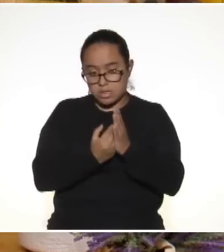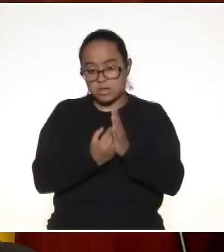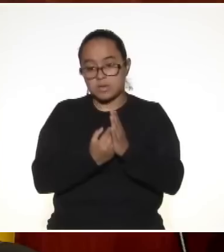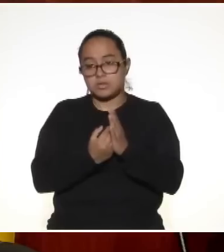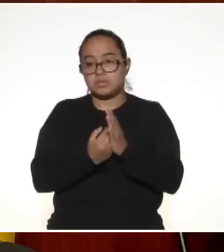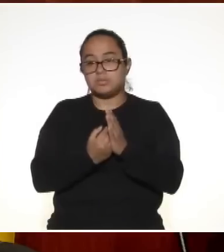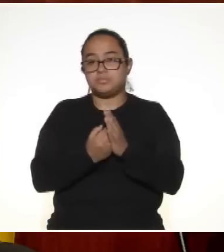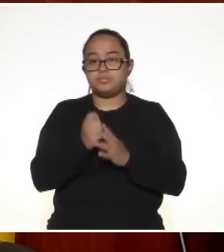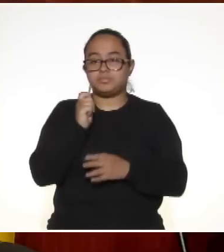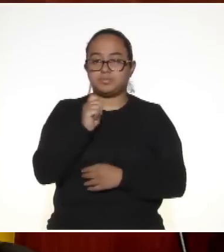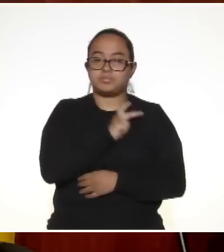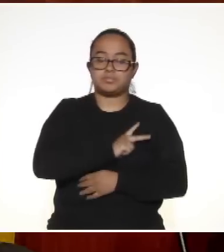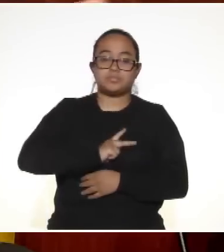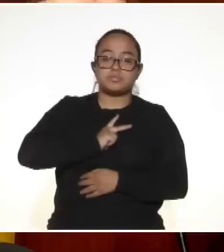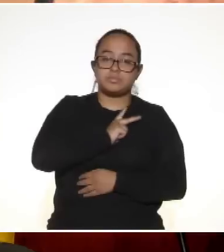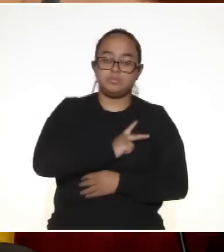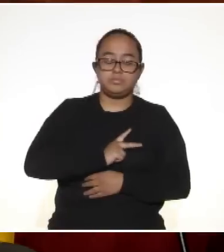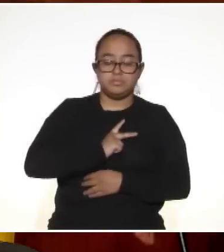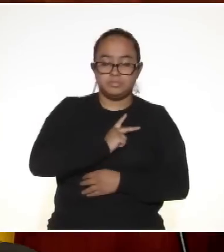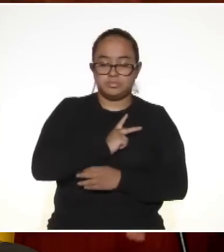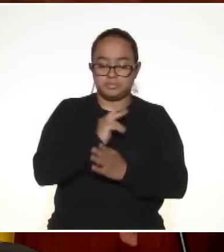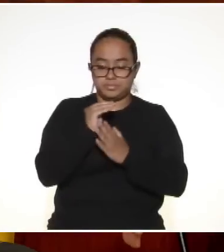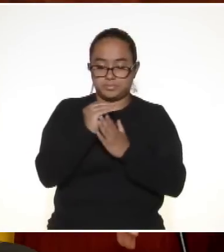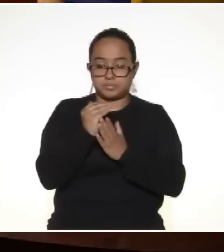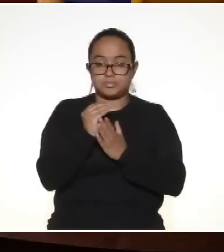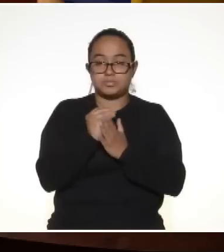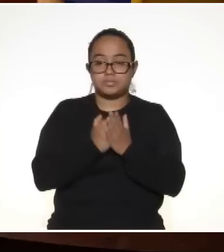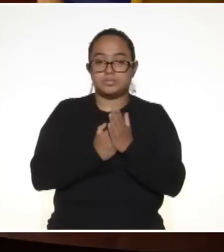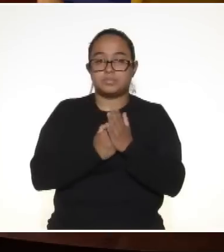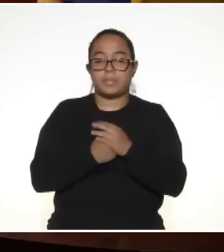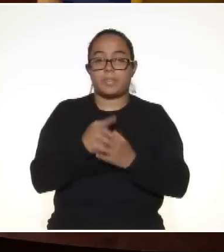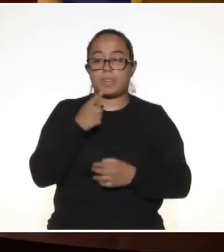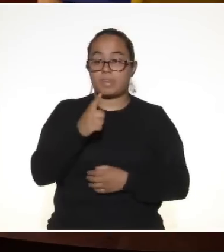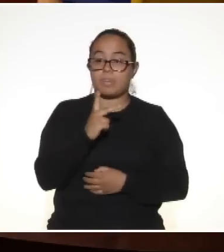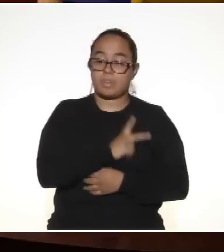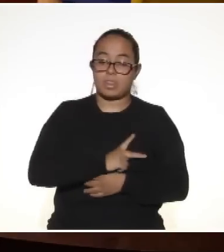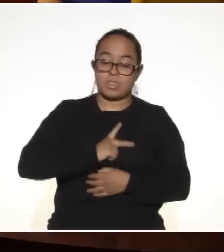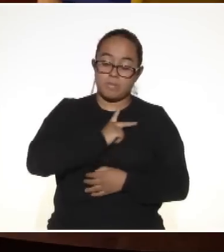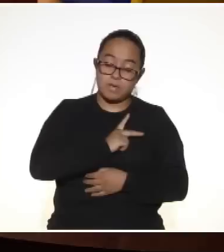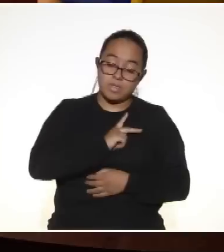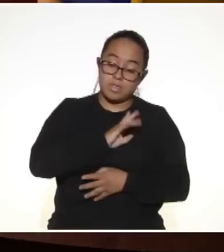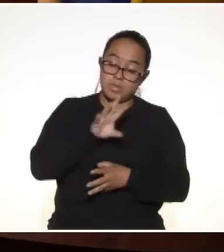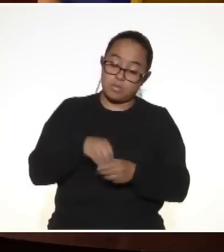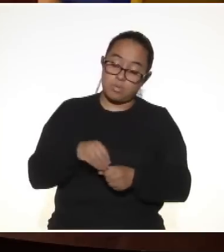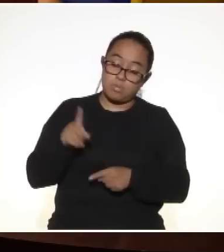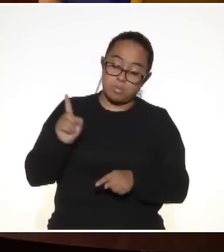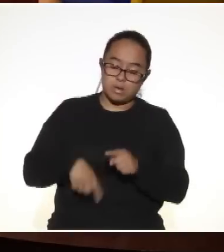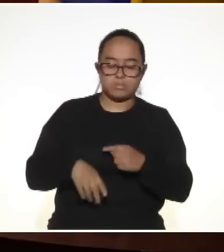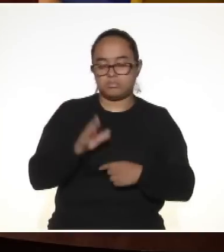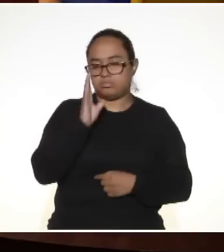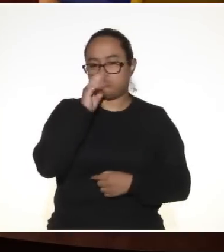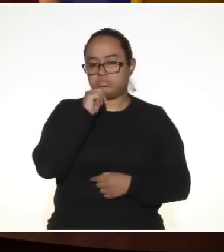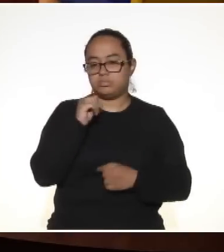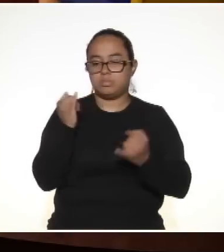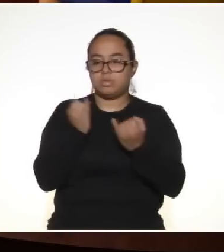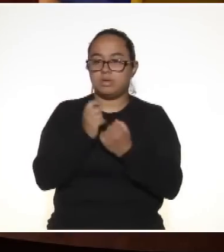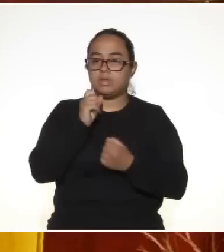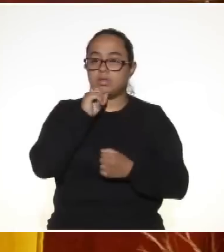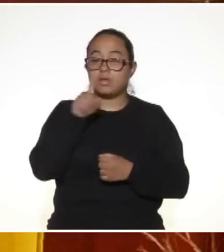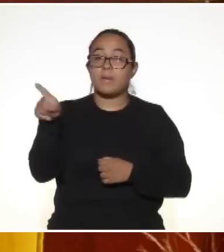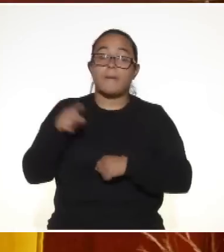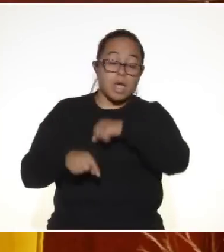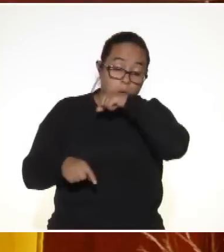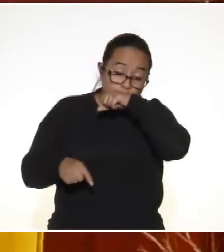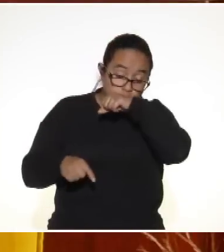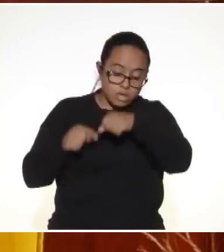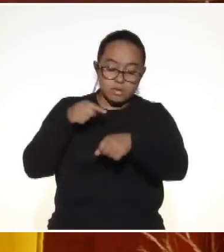el flujo del veneno si es que lo hubiera, ¿no? Pero no le vas a ganar al veneno realmente con una medida local. Sí. Y poner la boca es poner